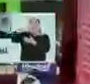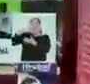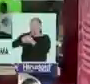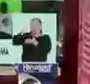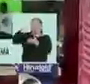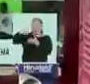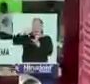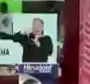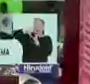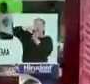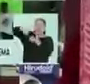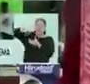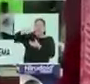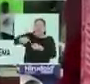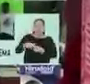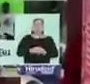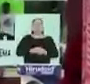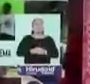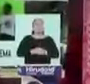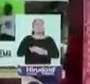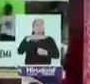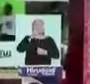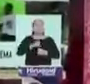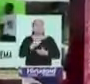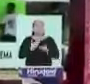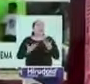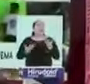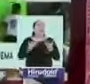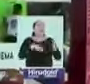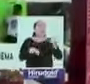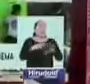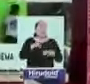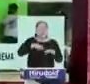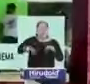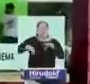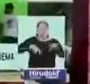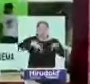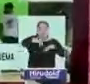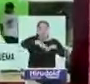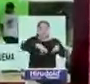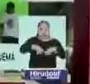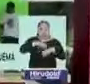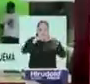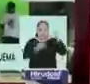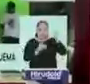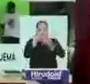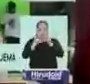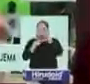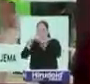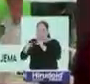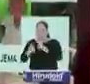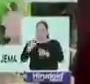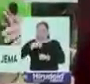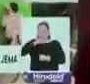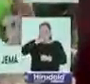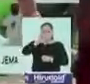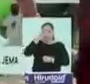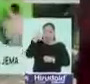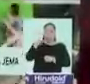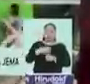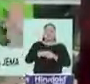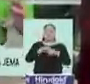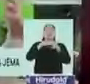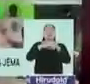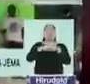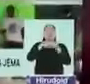quieren vacunarse. Como siempre, un problema de logística, la insuficiencia del Estado para poder llegar a los lugares donde los